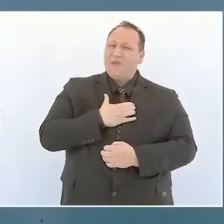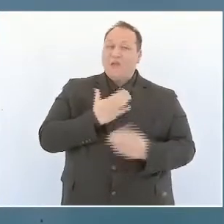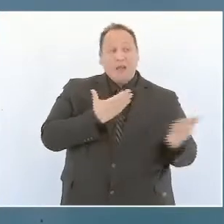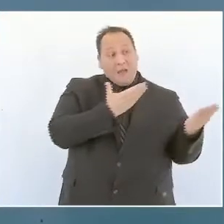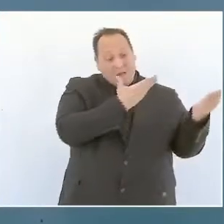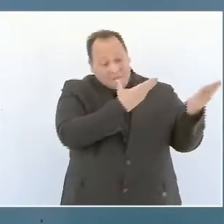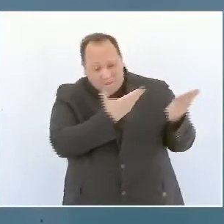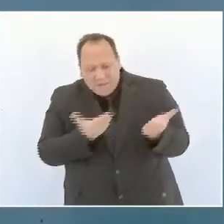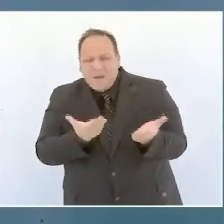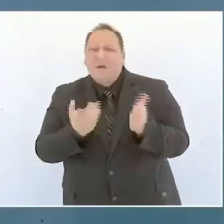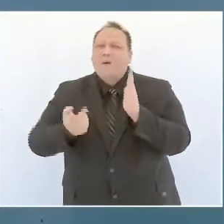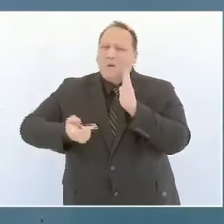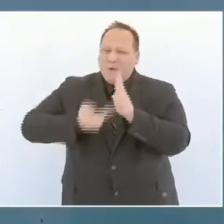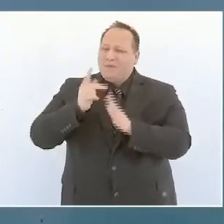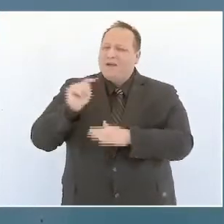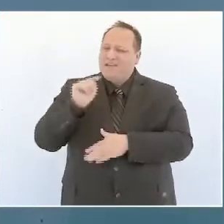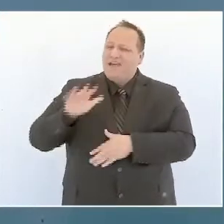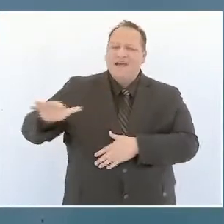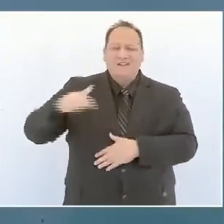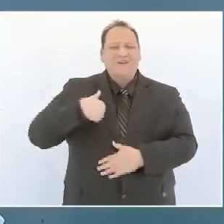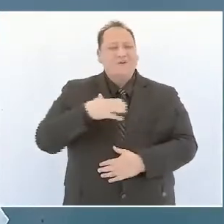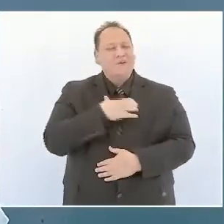nuevo en Tecate